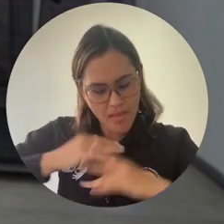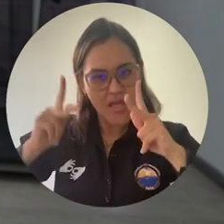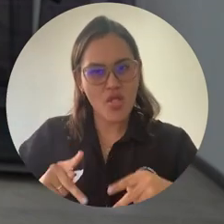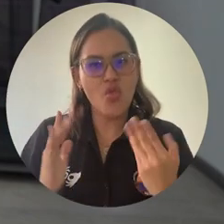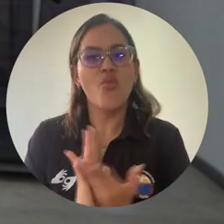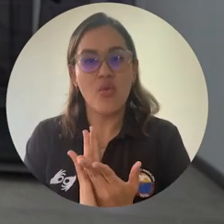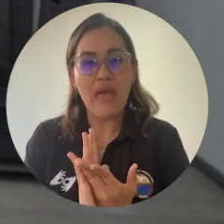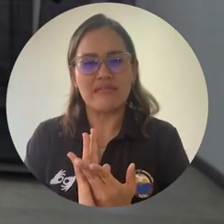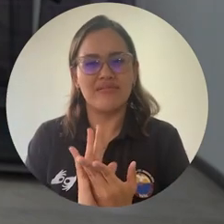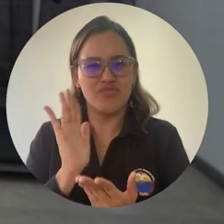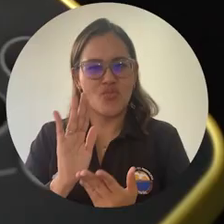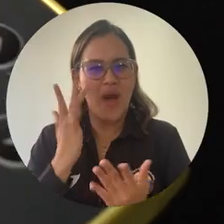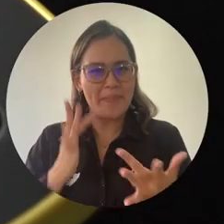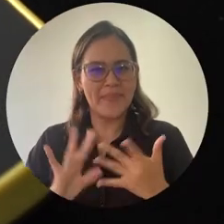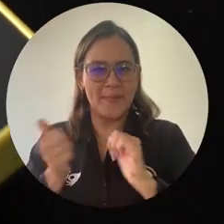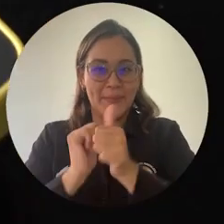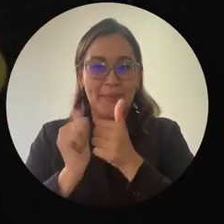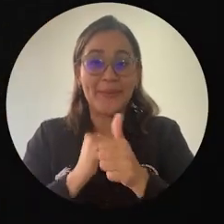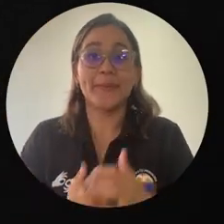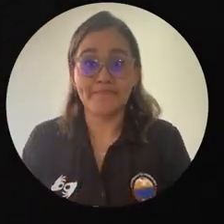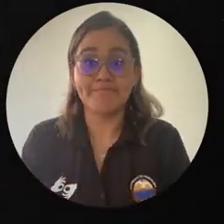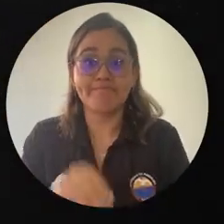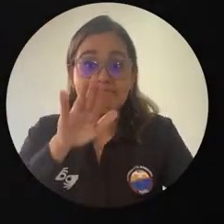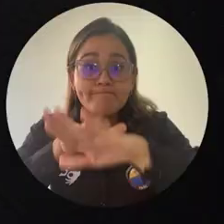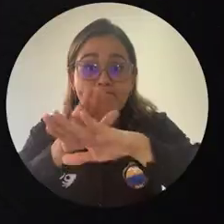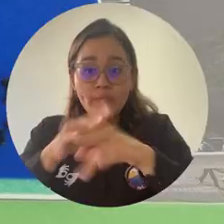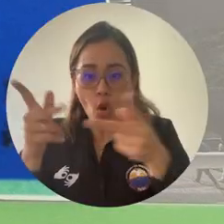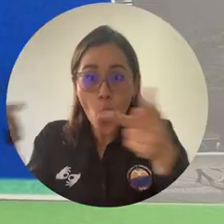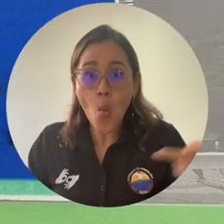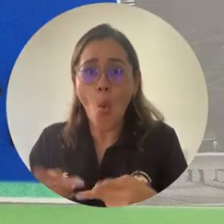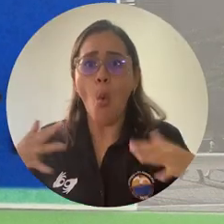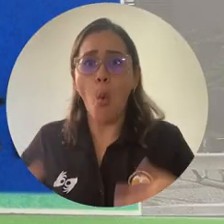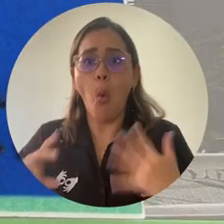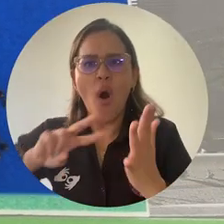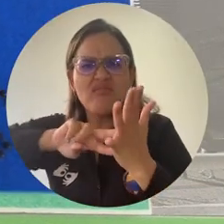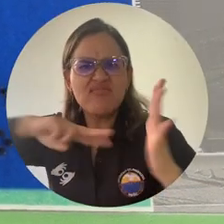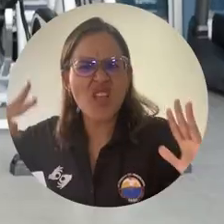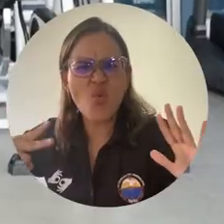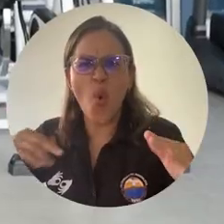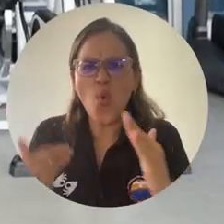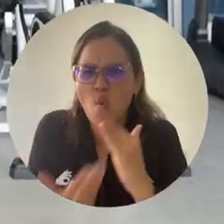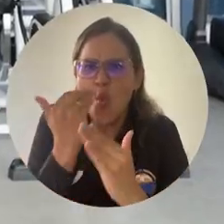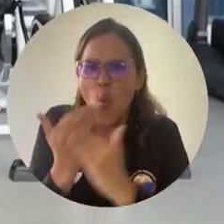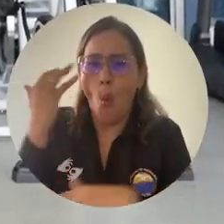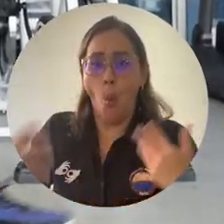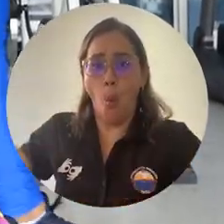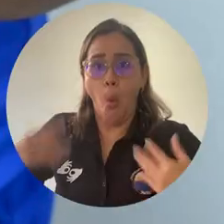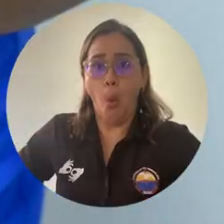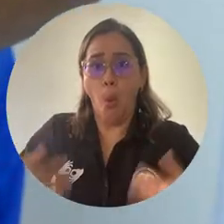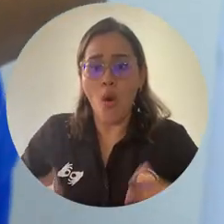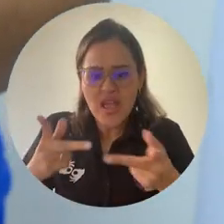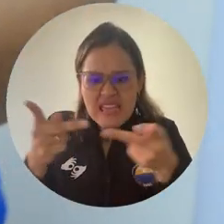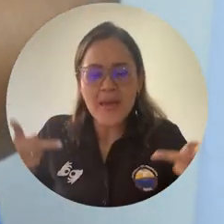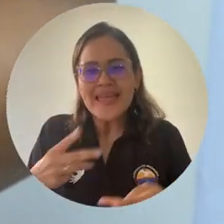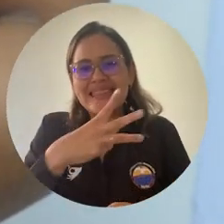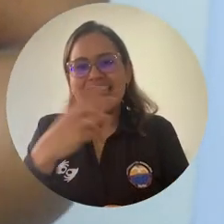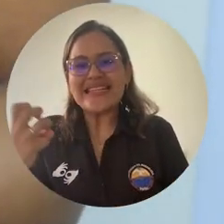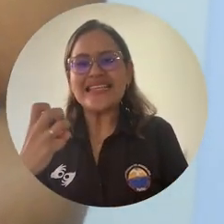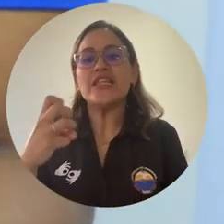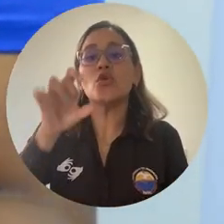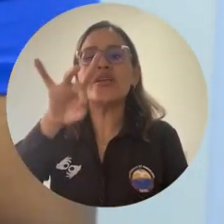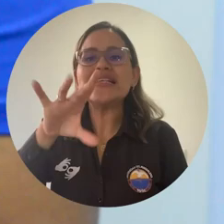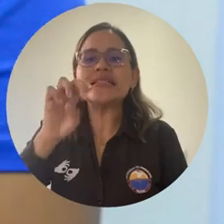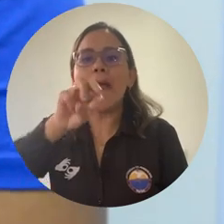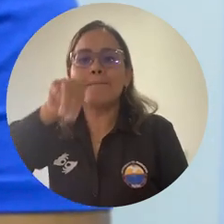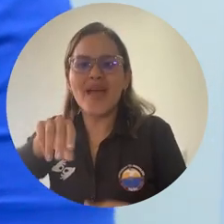los estudiantes jugadores. Este centro de investigación cuenta con tecnología de punta y equipos especializados en 315 metros